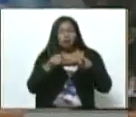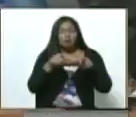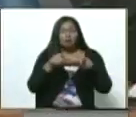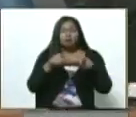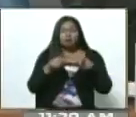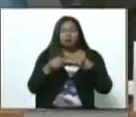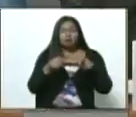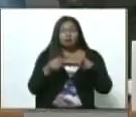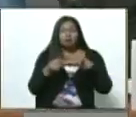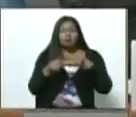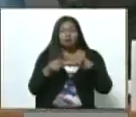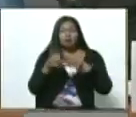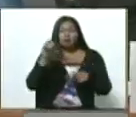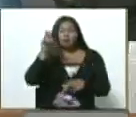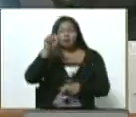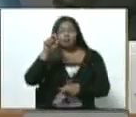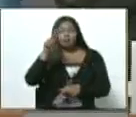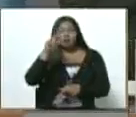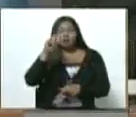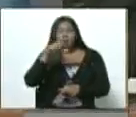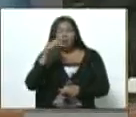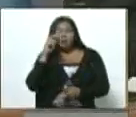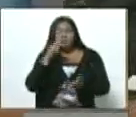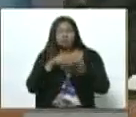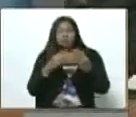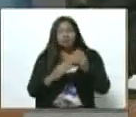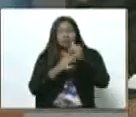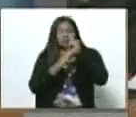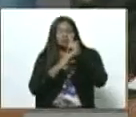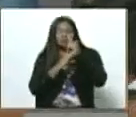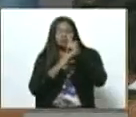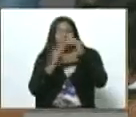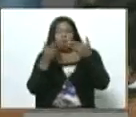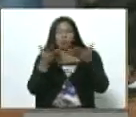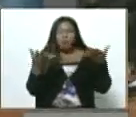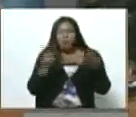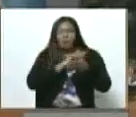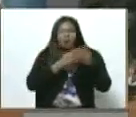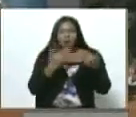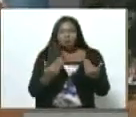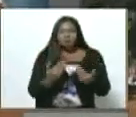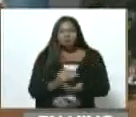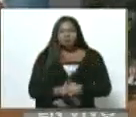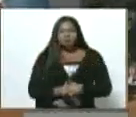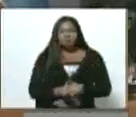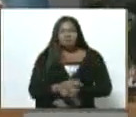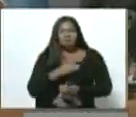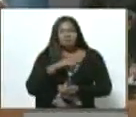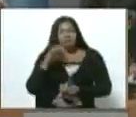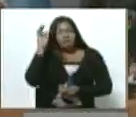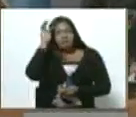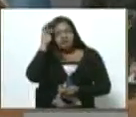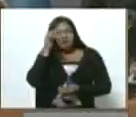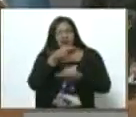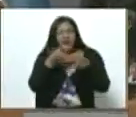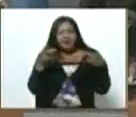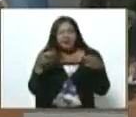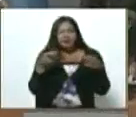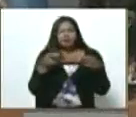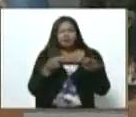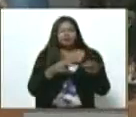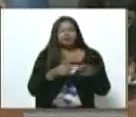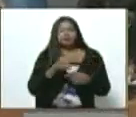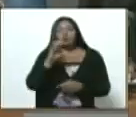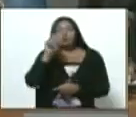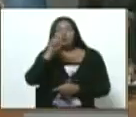la Contraloría General de la República, en presencia de la directiva del Poder Ciudadano, como lo son el Fiscal General, el Contralor